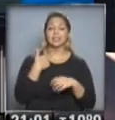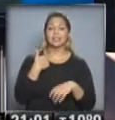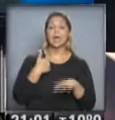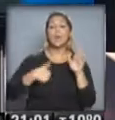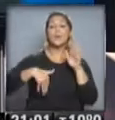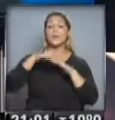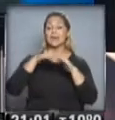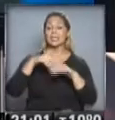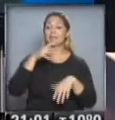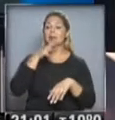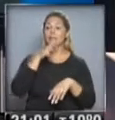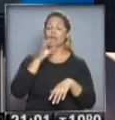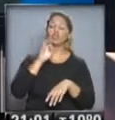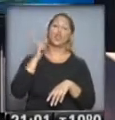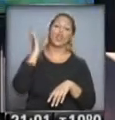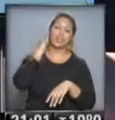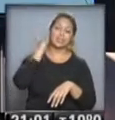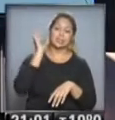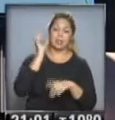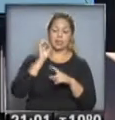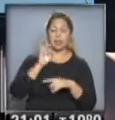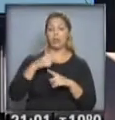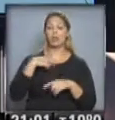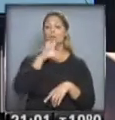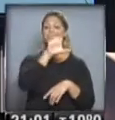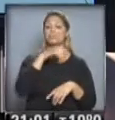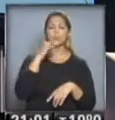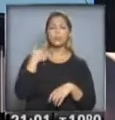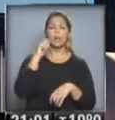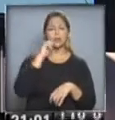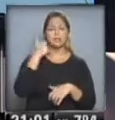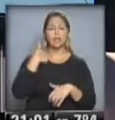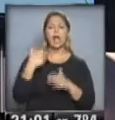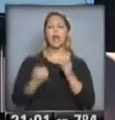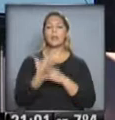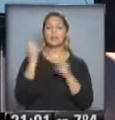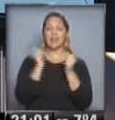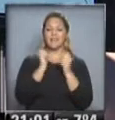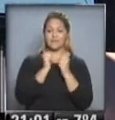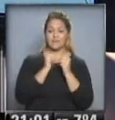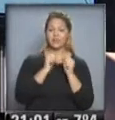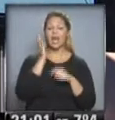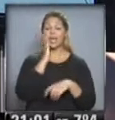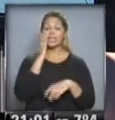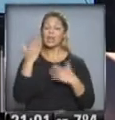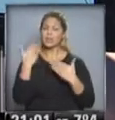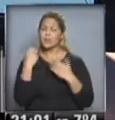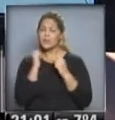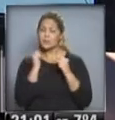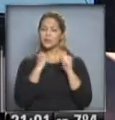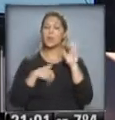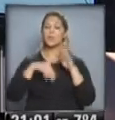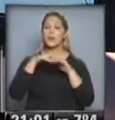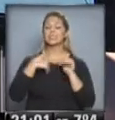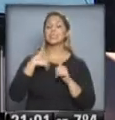con máximas de 14 a 16 grados. En la región de Cuyo, buen tiempo, fresca la mañana, fría, tarde fresca, con máximas de